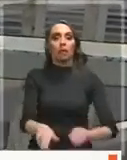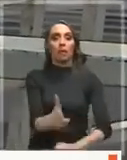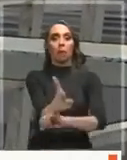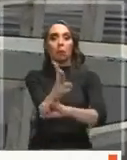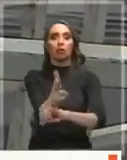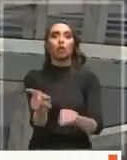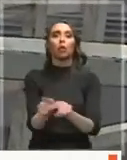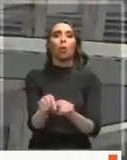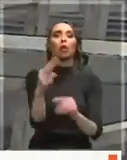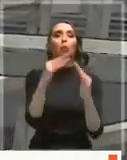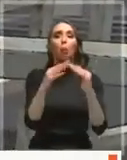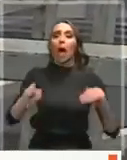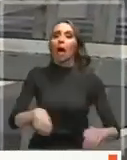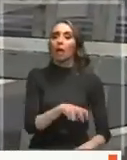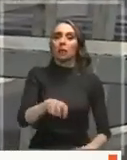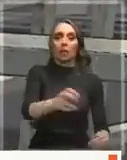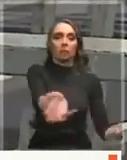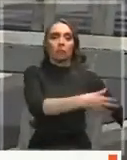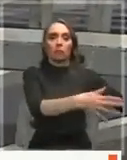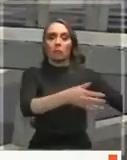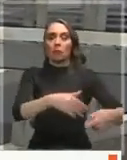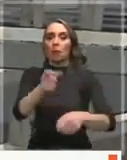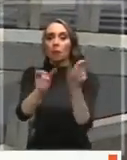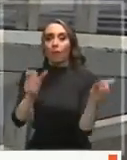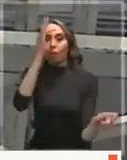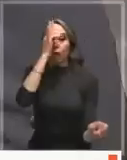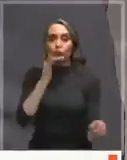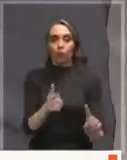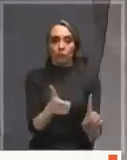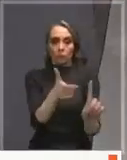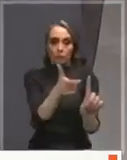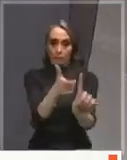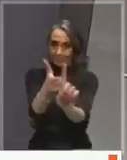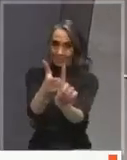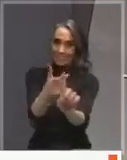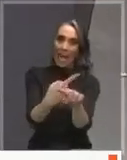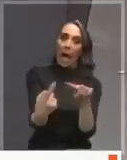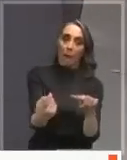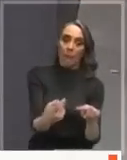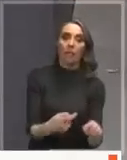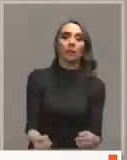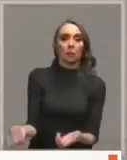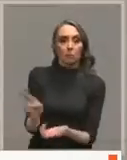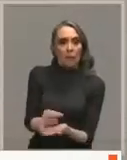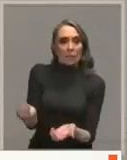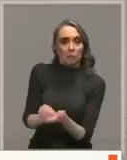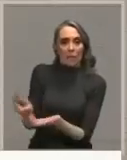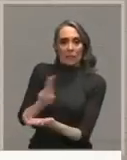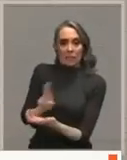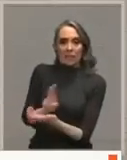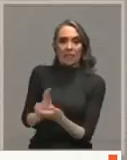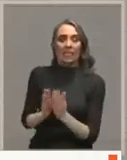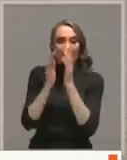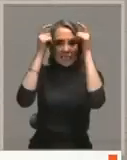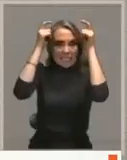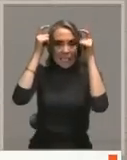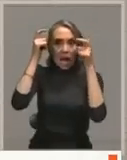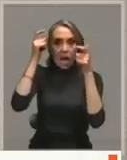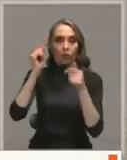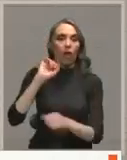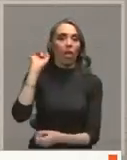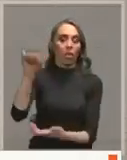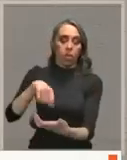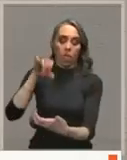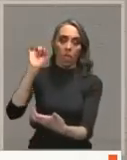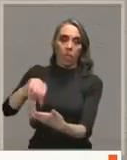su casa. Se llevaban todas las cosas, amenazaban al personal. Lo siguieron llamando. Santos continuó